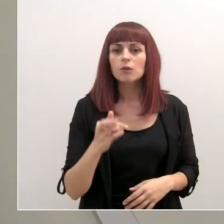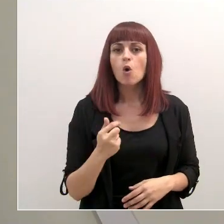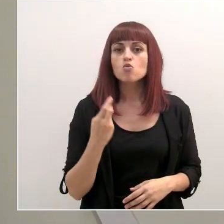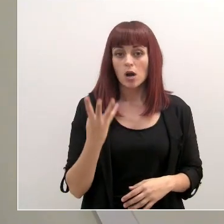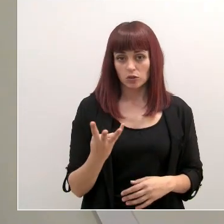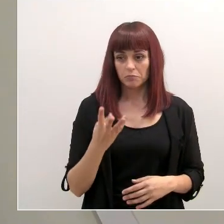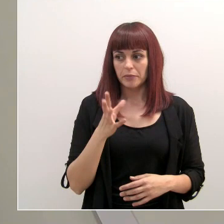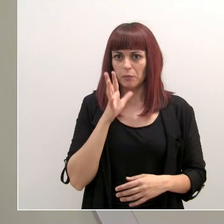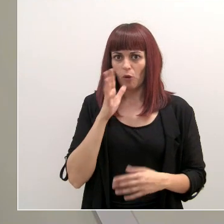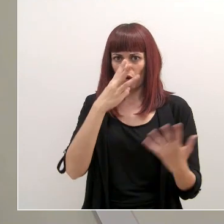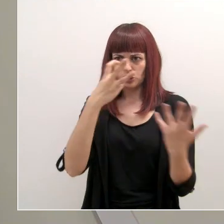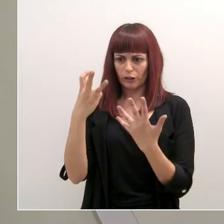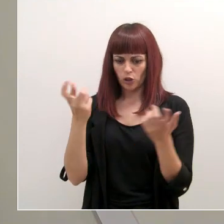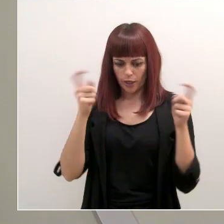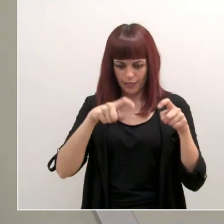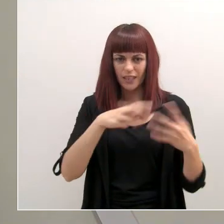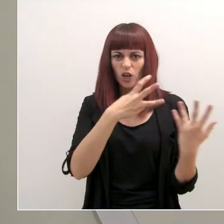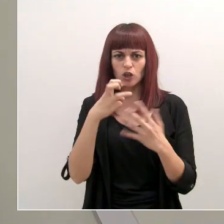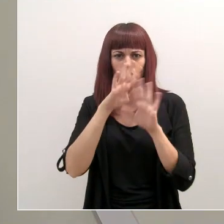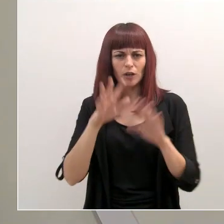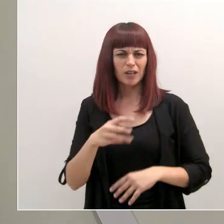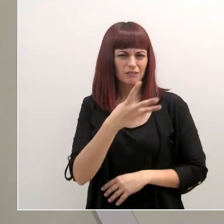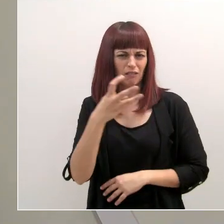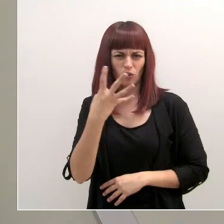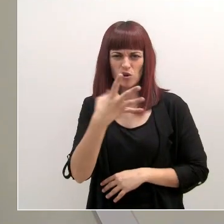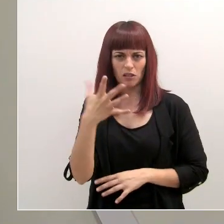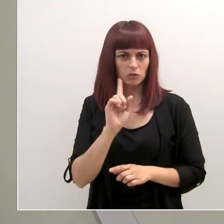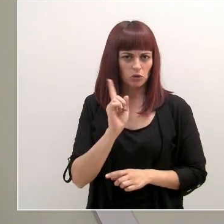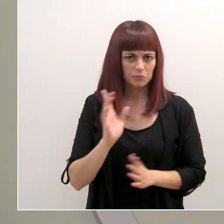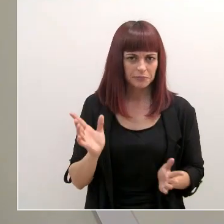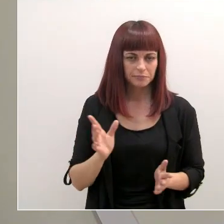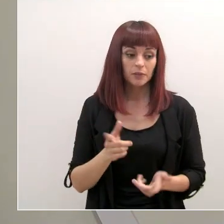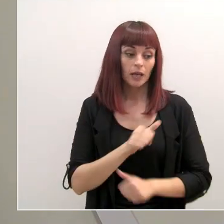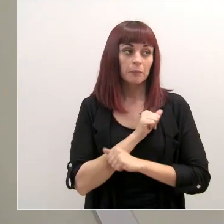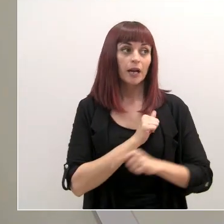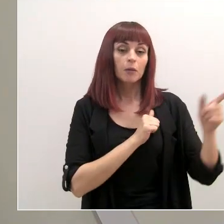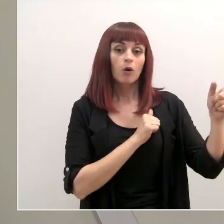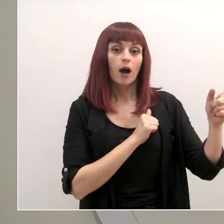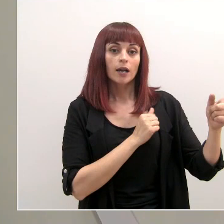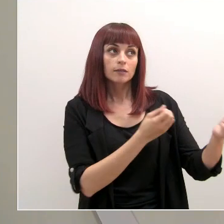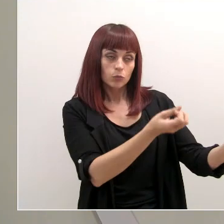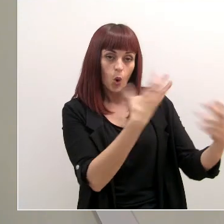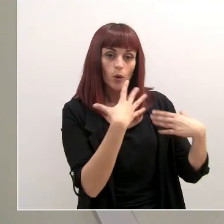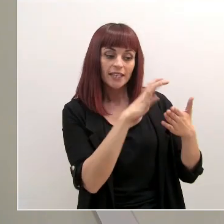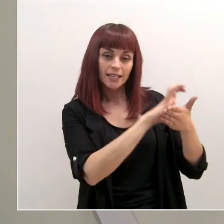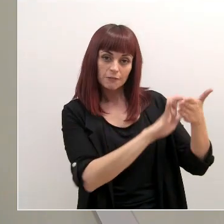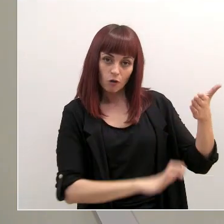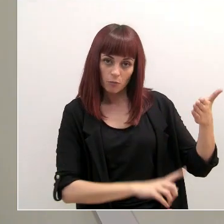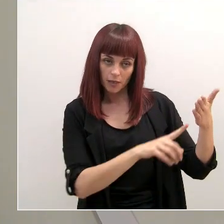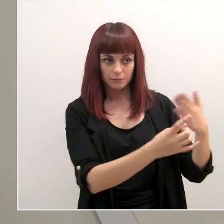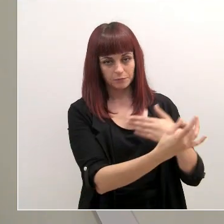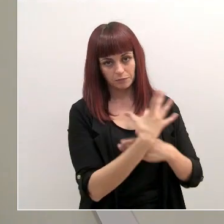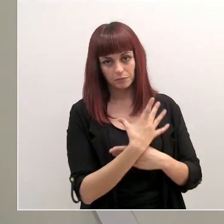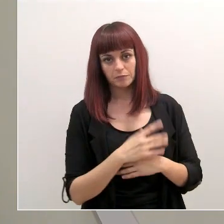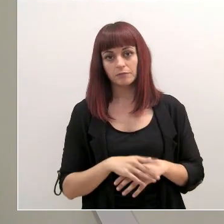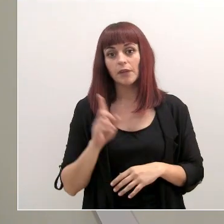que han sido citados y al final se ha hecho a 345. Esperaremos a que ellos nos trasladen el informe definitivo y